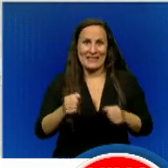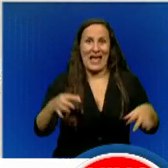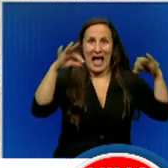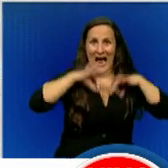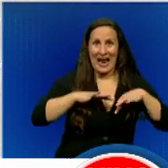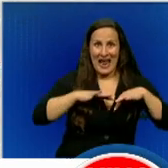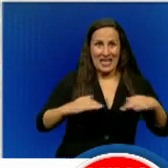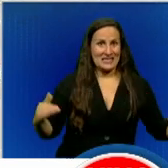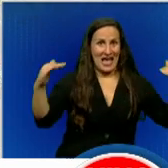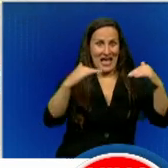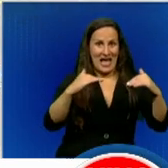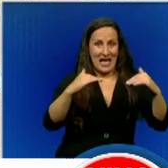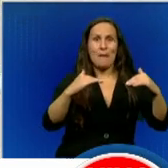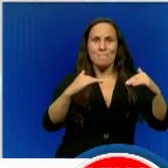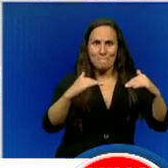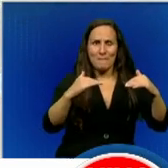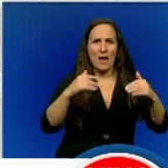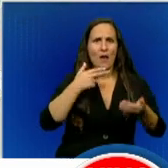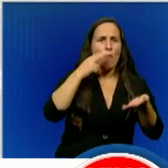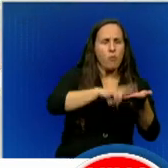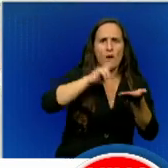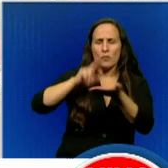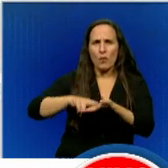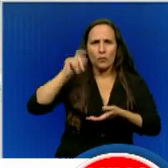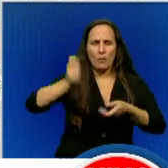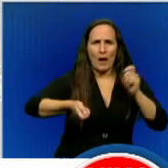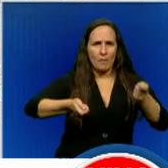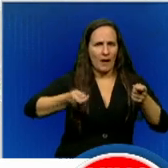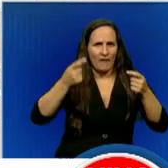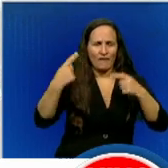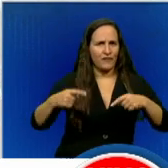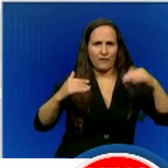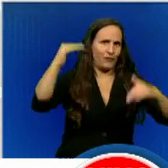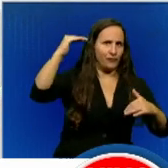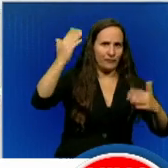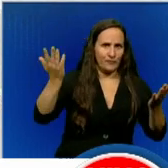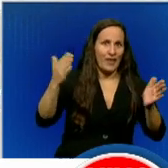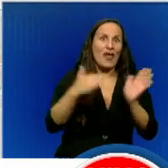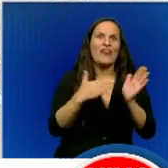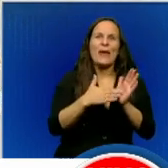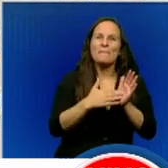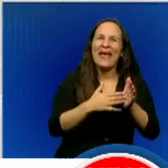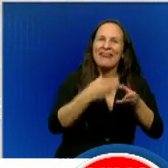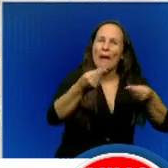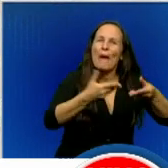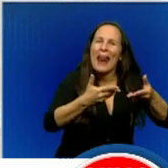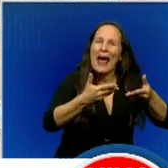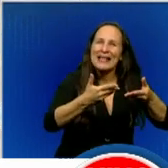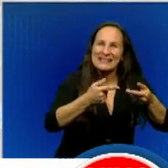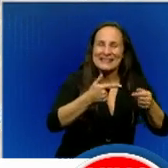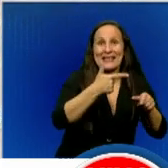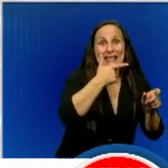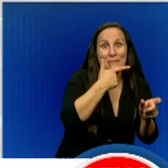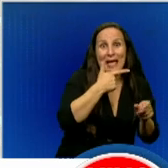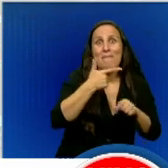van a enfrentar una carga diferente por el impuesto a las ganancias según cierran ejercicios por ejemplo en septiembre de cada